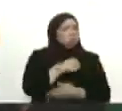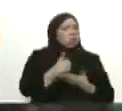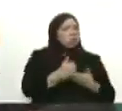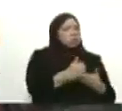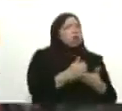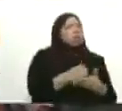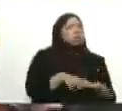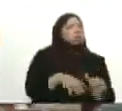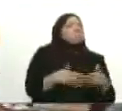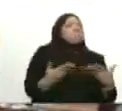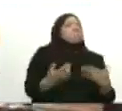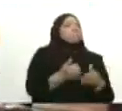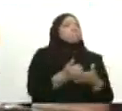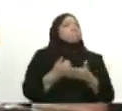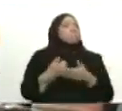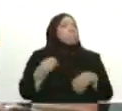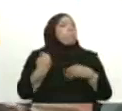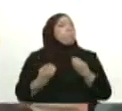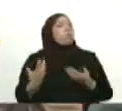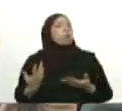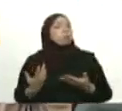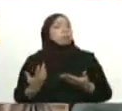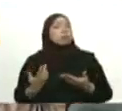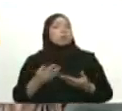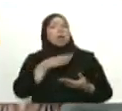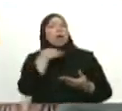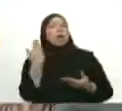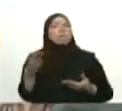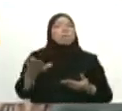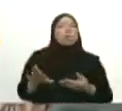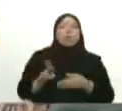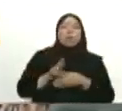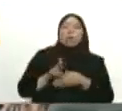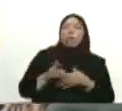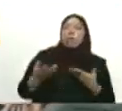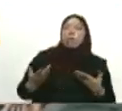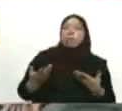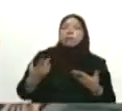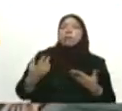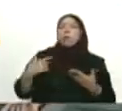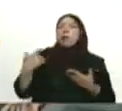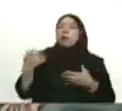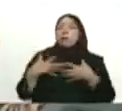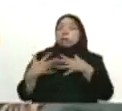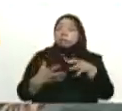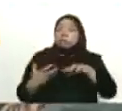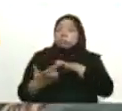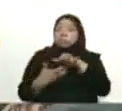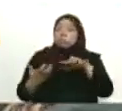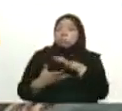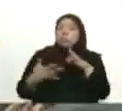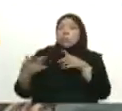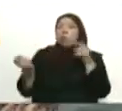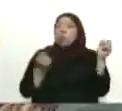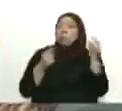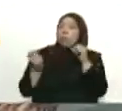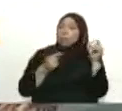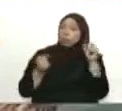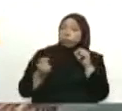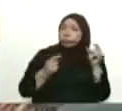qué a morir rápido a que los bombardeen a que nos invadan